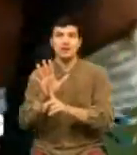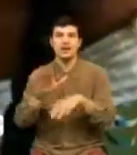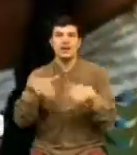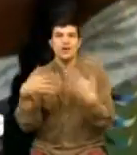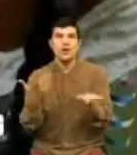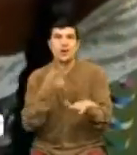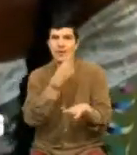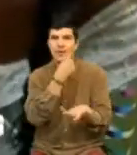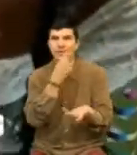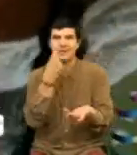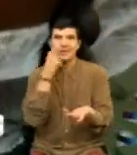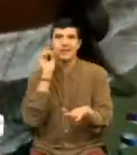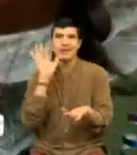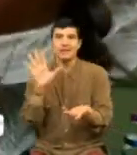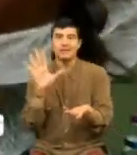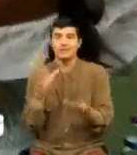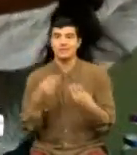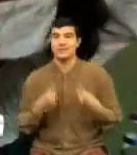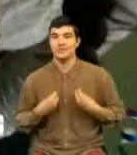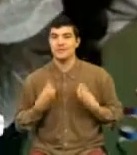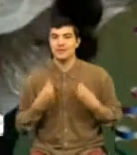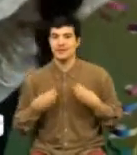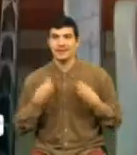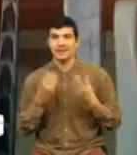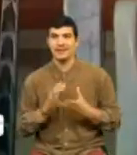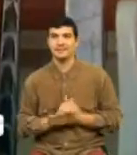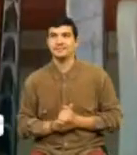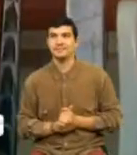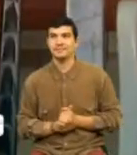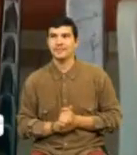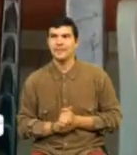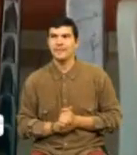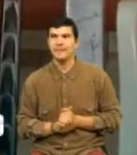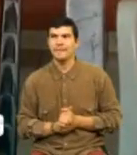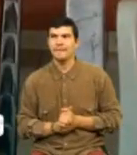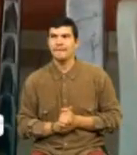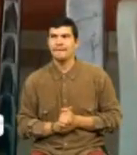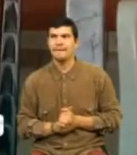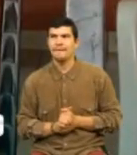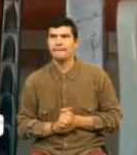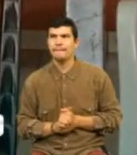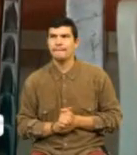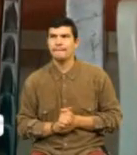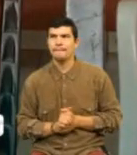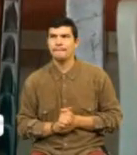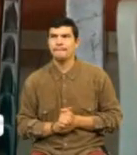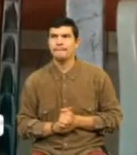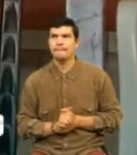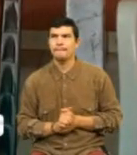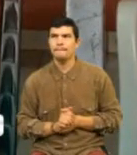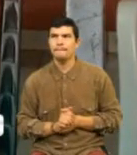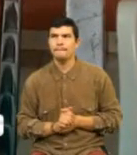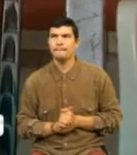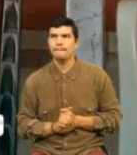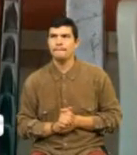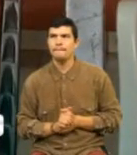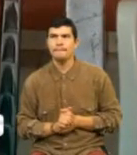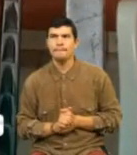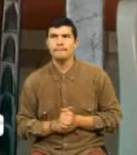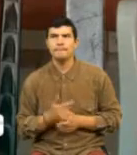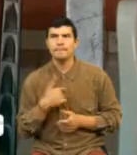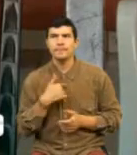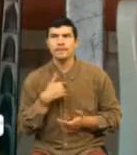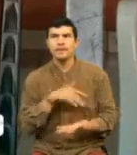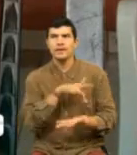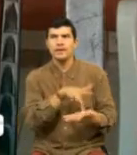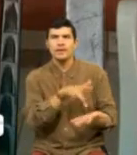de su longevidad. Sí, ¿verdad? En cambio, meterse uno para soponear que lo echen atrás, uno